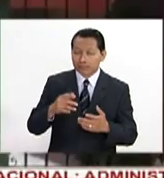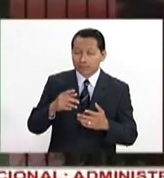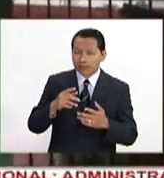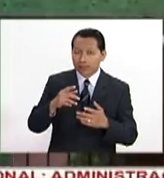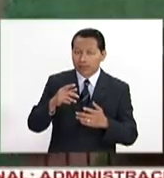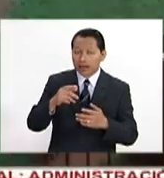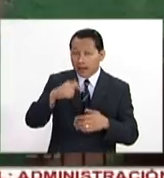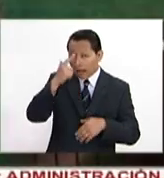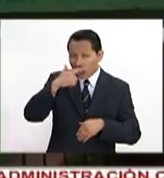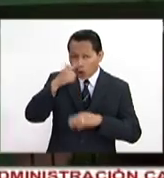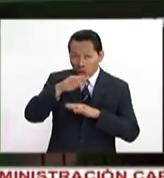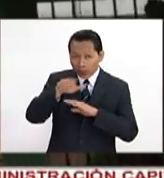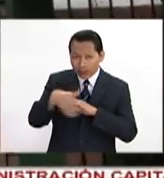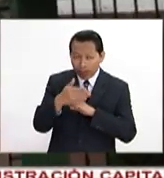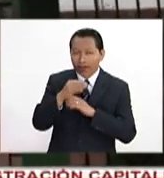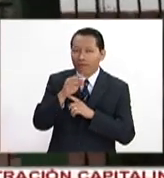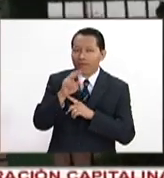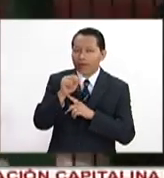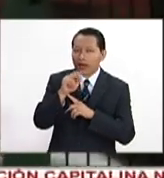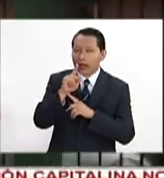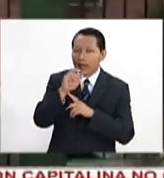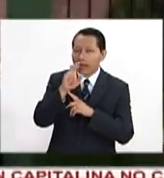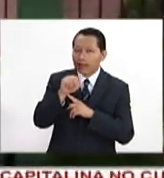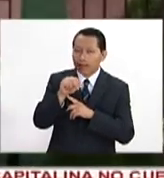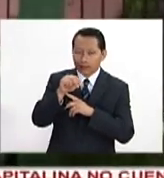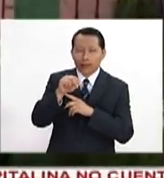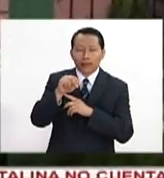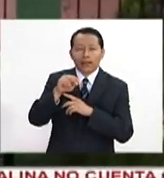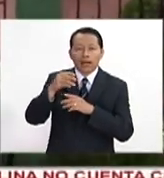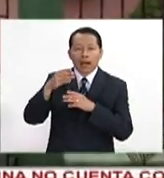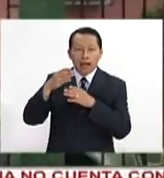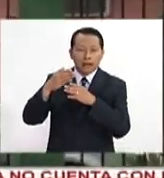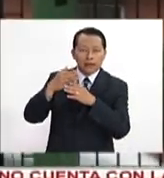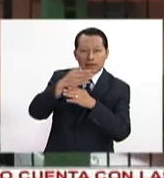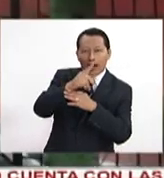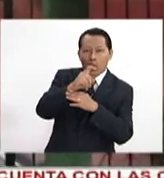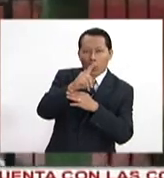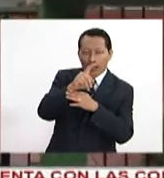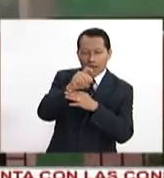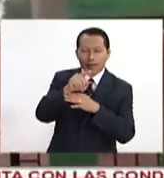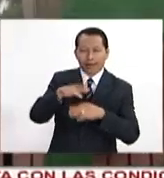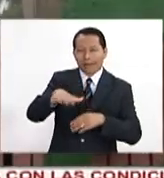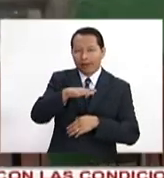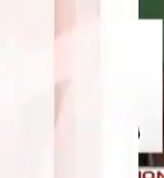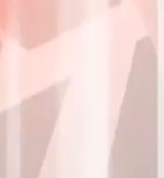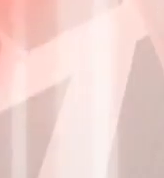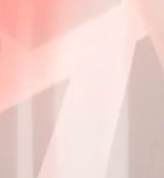Por la noche, Franklin ingresó ya a las aguas del Golfo de México.